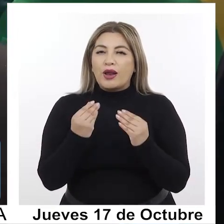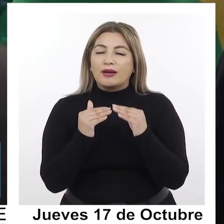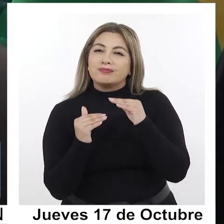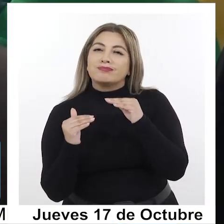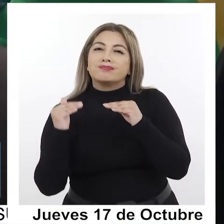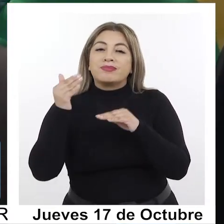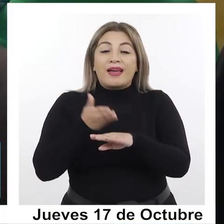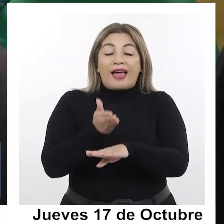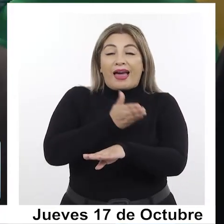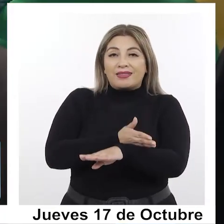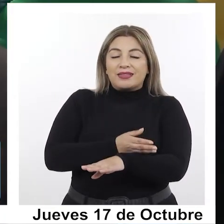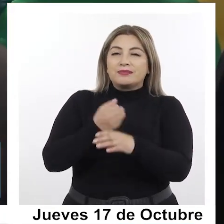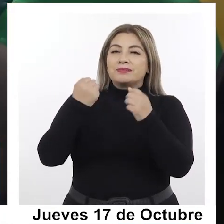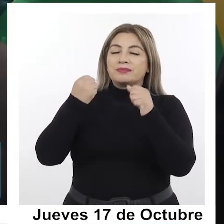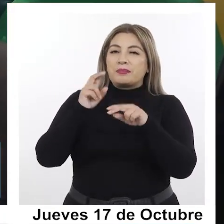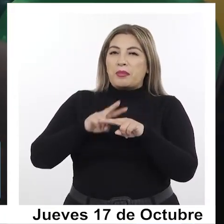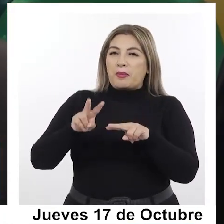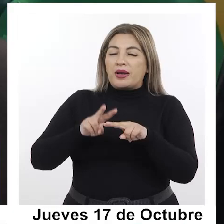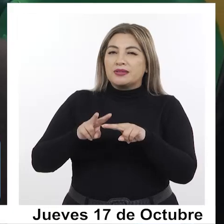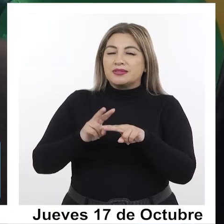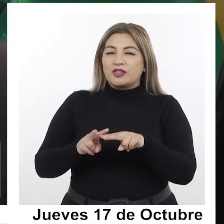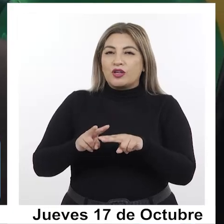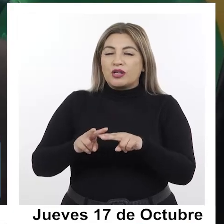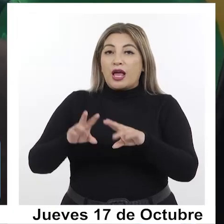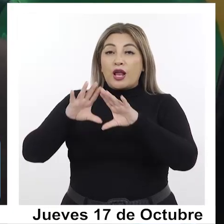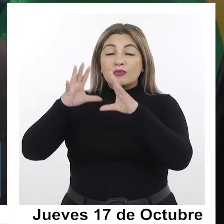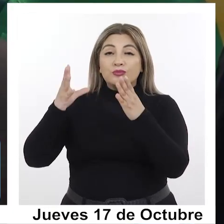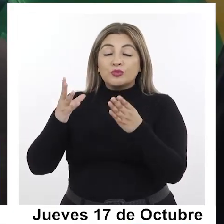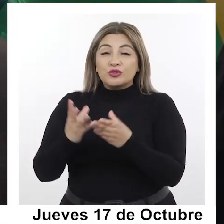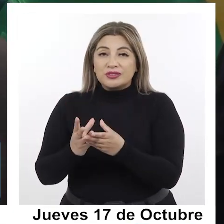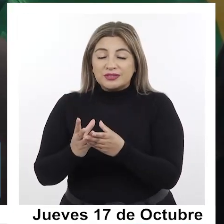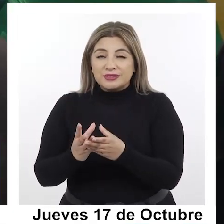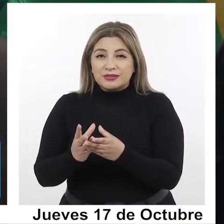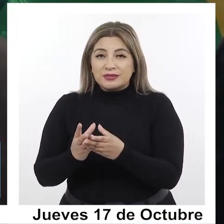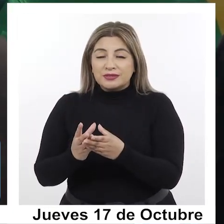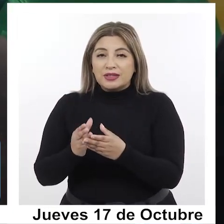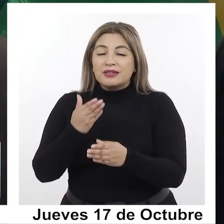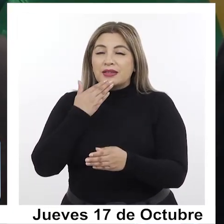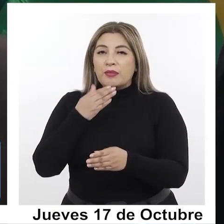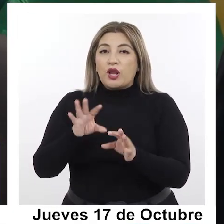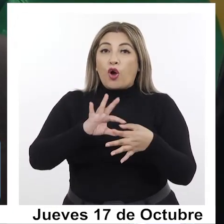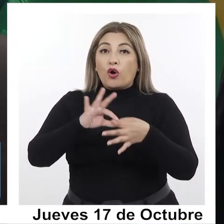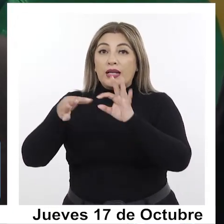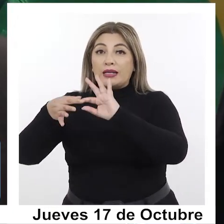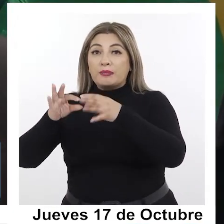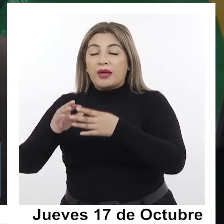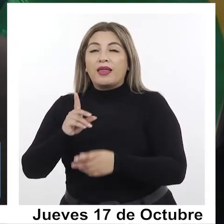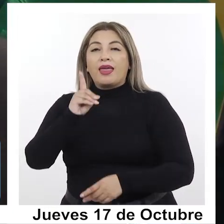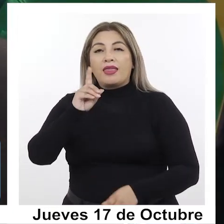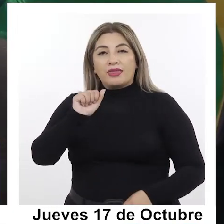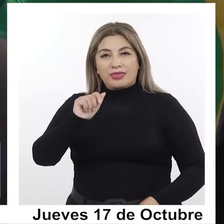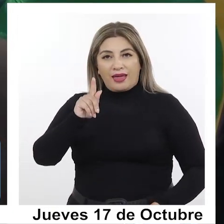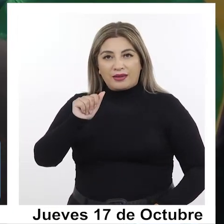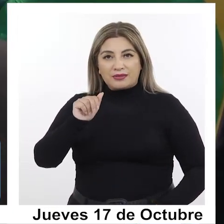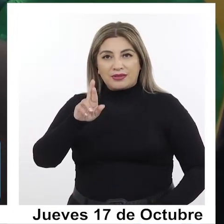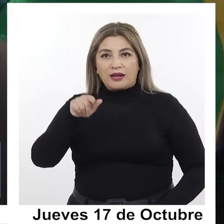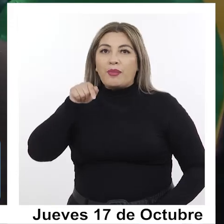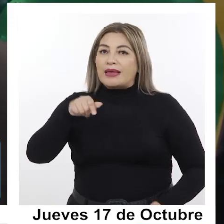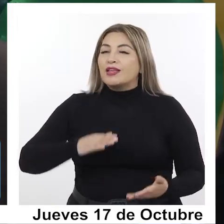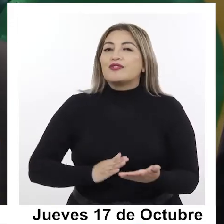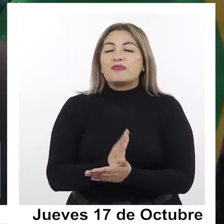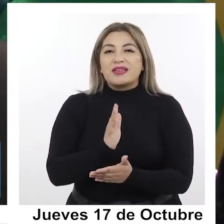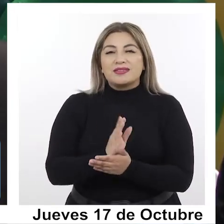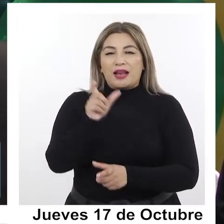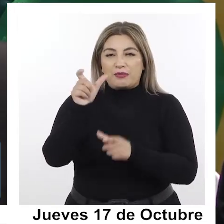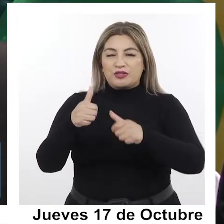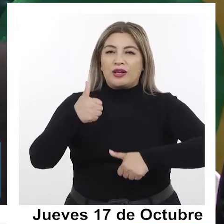de preparación previo al Mundial, pero también previo a la Olimpiada Juvenil, que es en Dakar, porque desde aquí salen los que